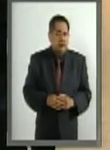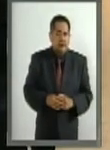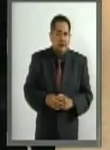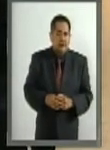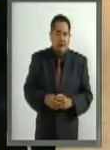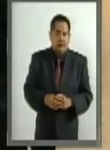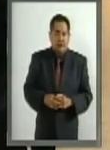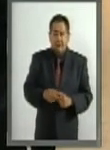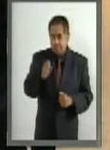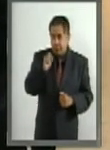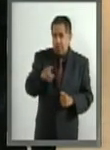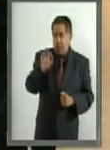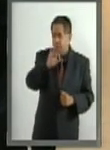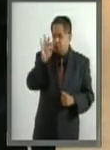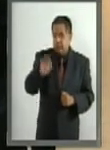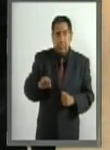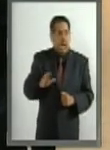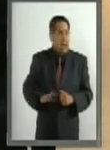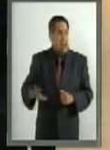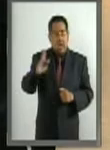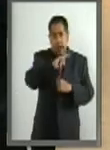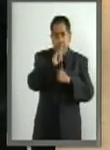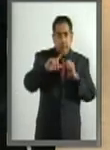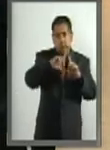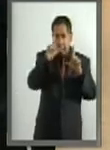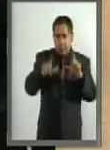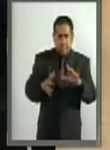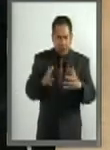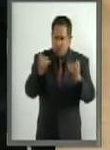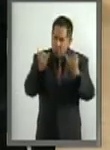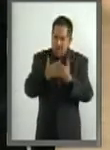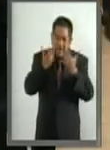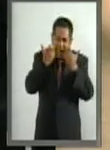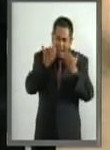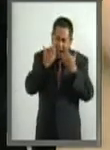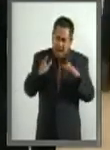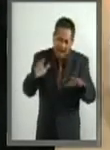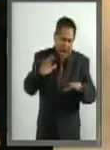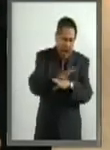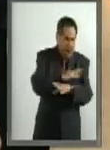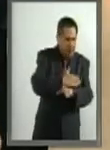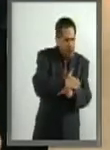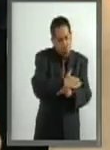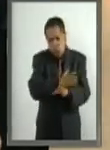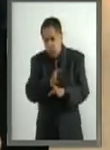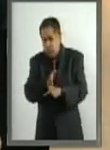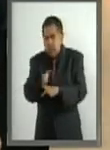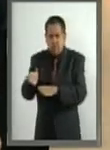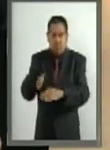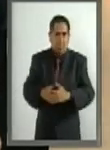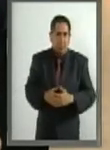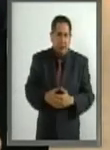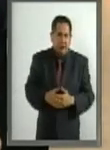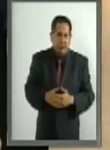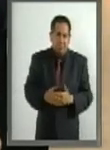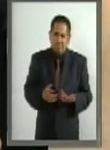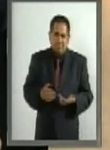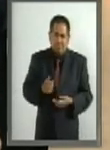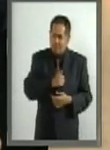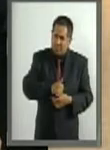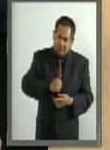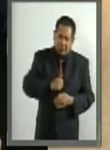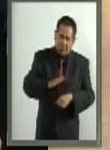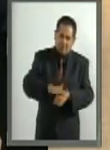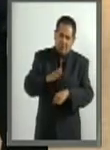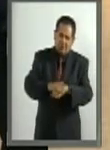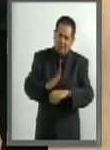El mismo porcentaje seguramente en el país lo está demandando. Y hoy ya no le hagamos más daño